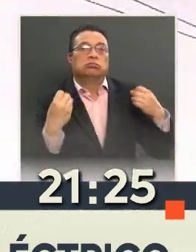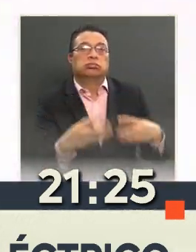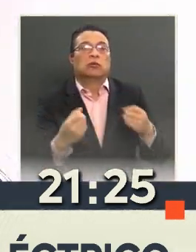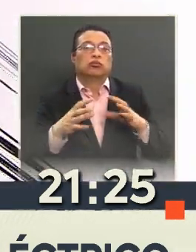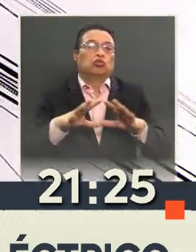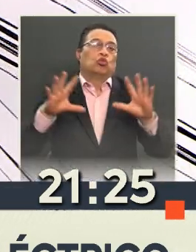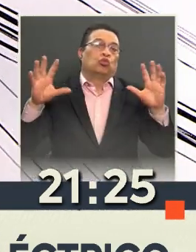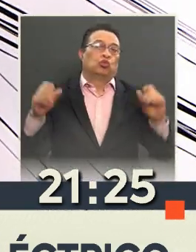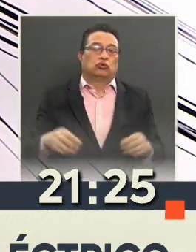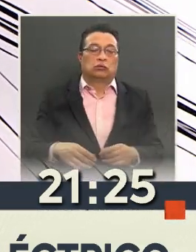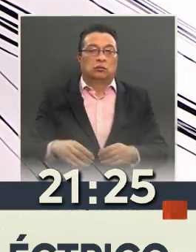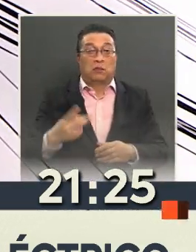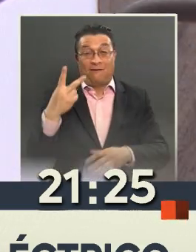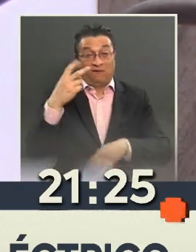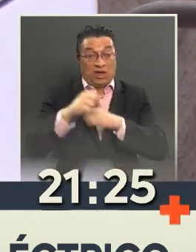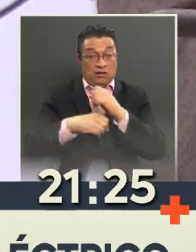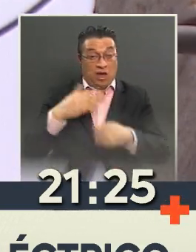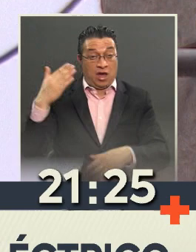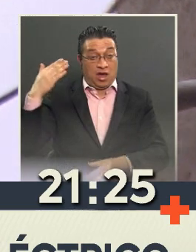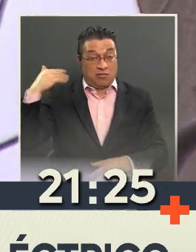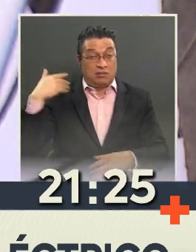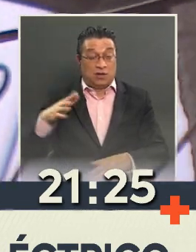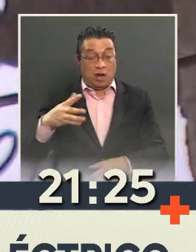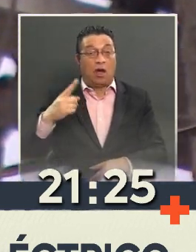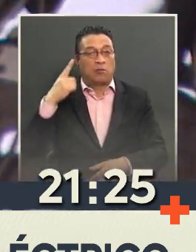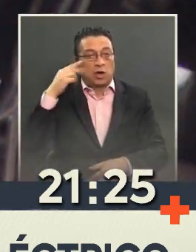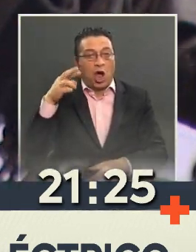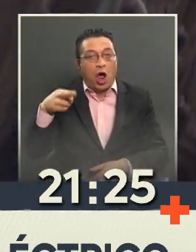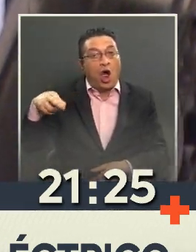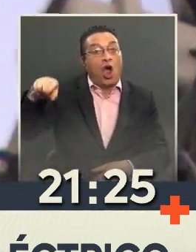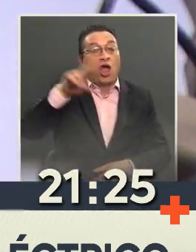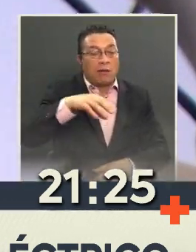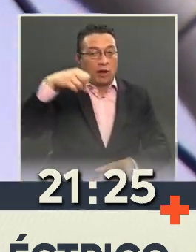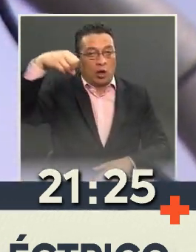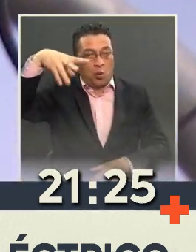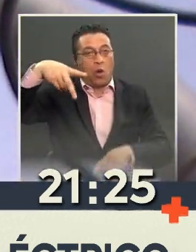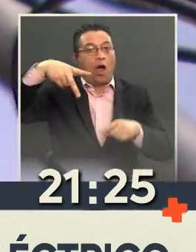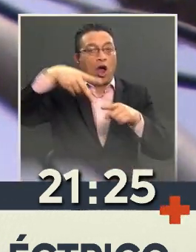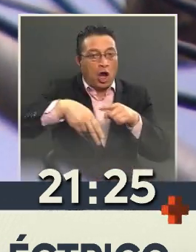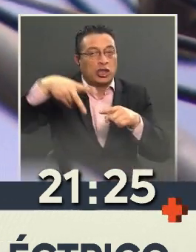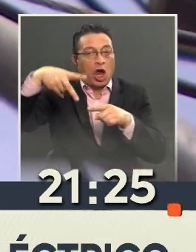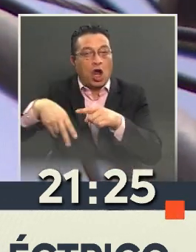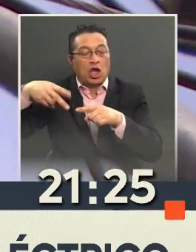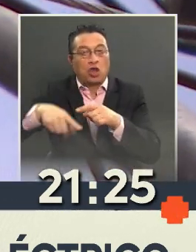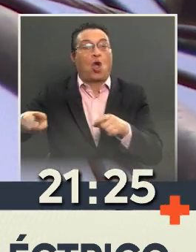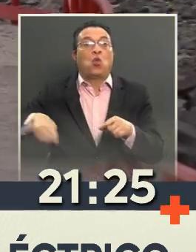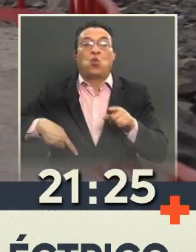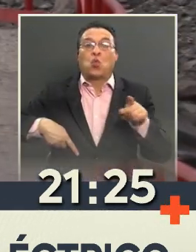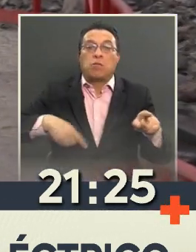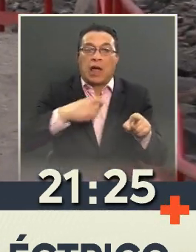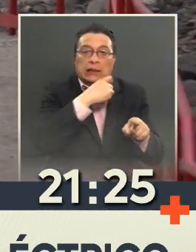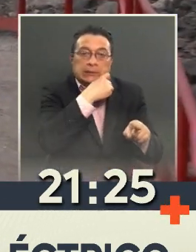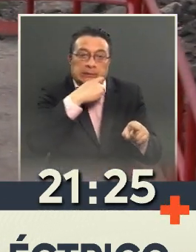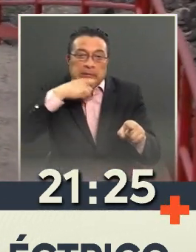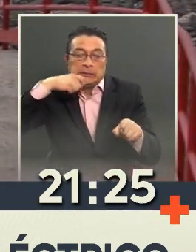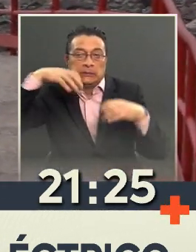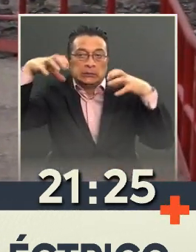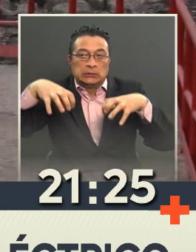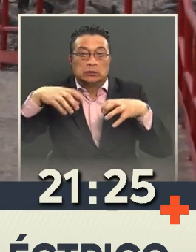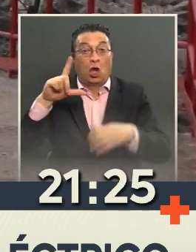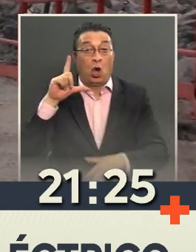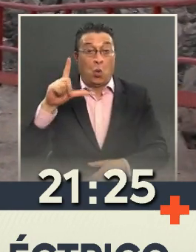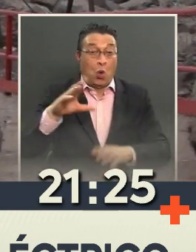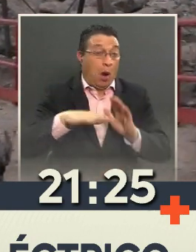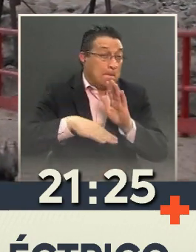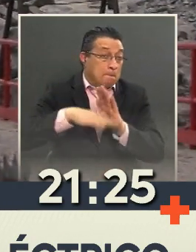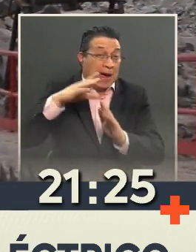de dos décadas han pasado y el fantasma del racionamiento eléctrico vuelve a asomar producto de la sequía. Ya vivimos el julio más seco de los últimos